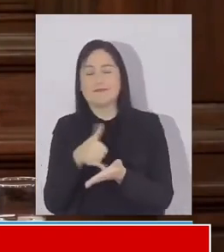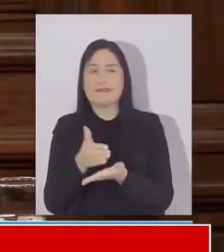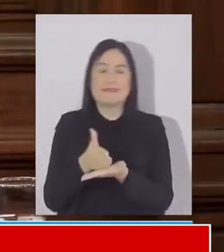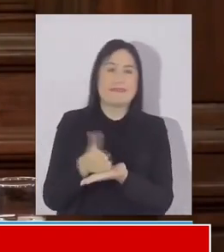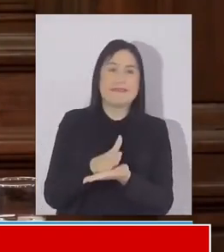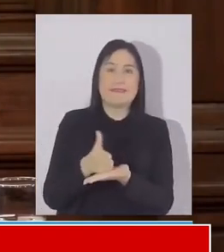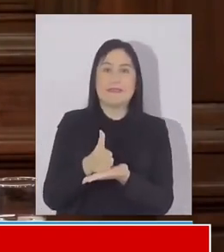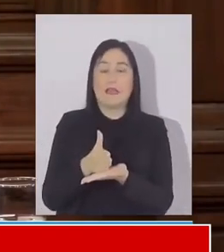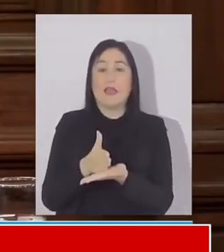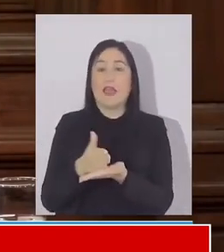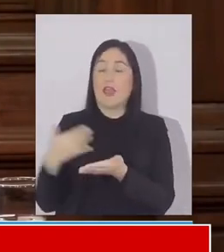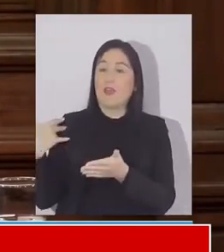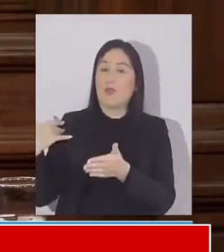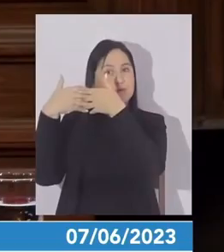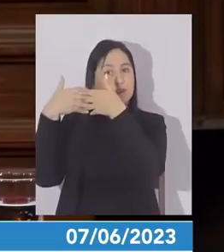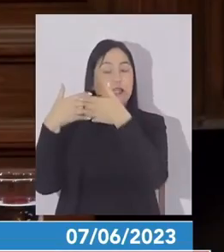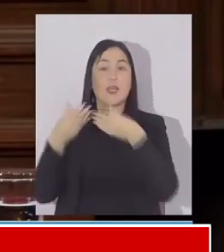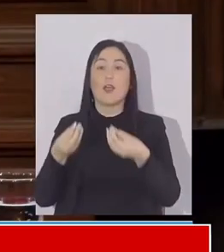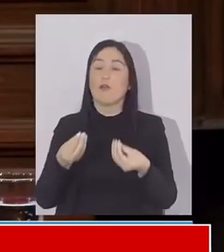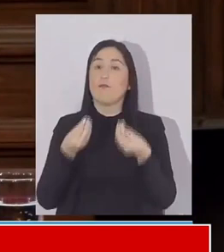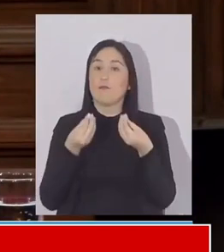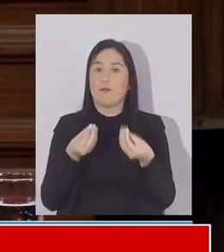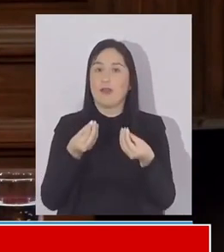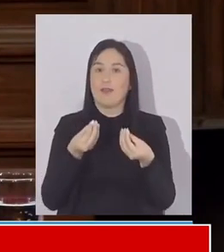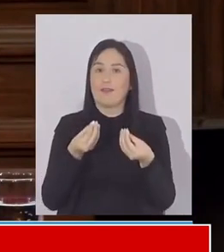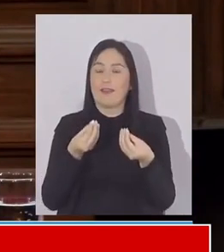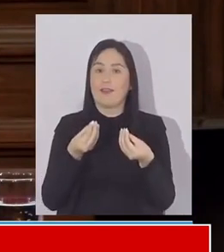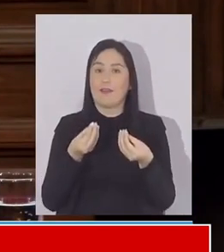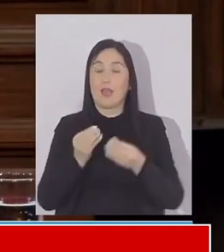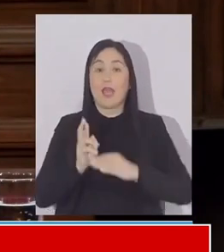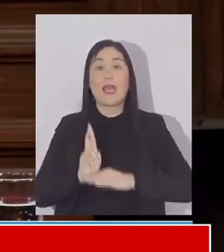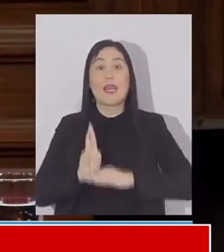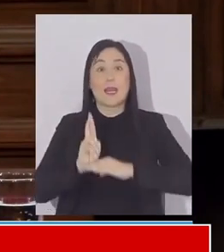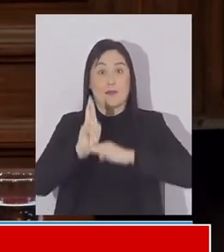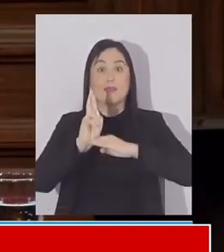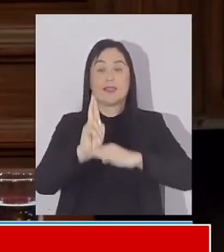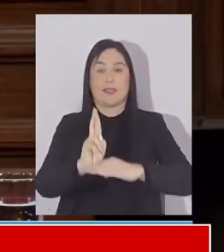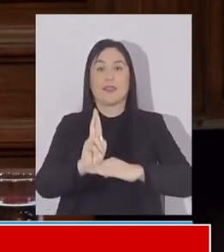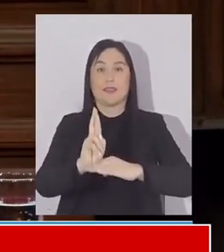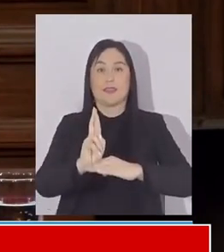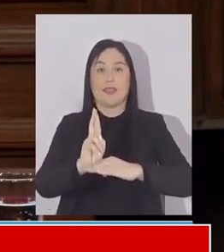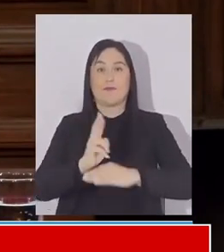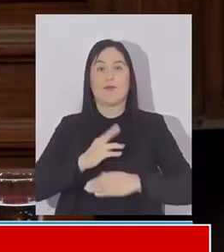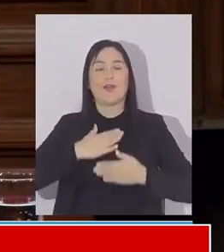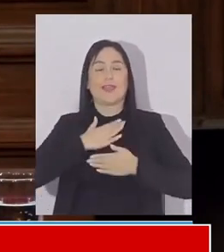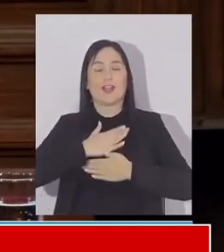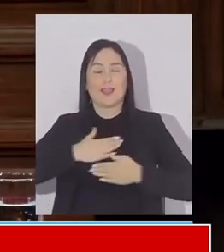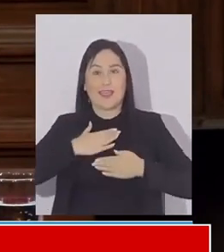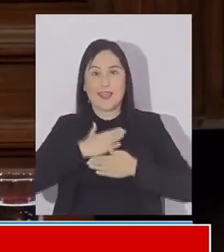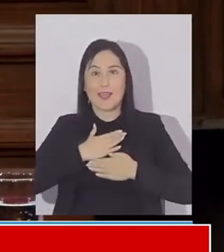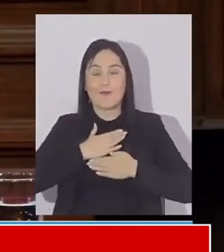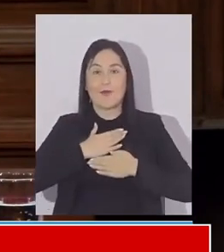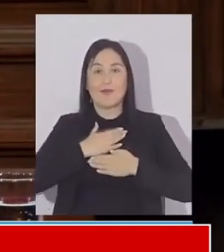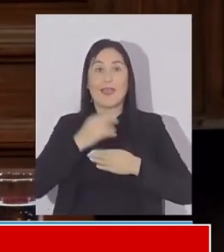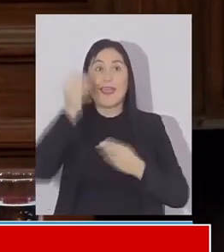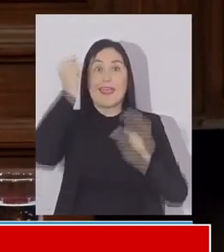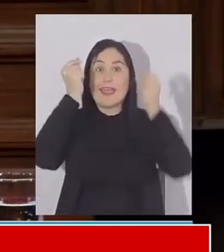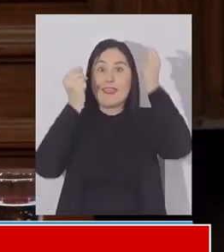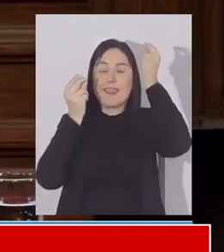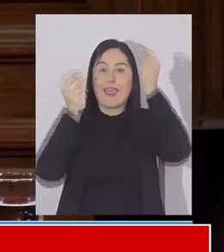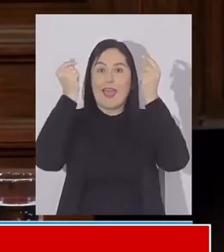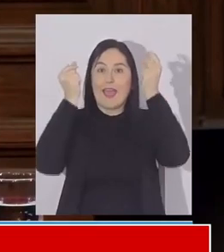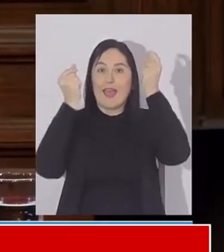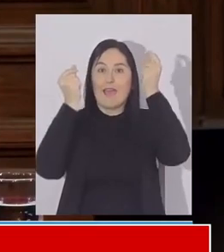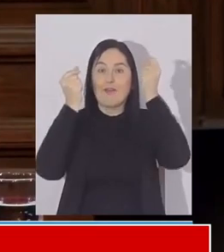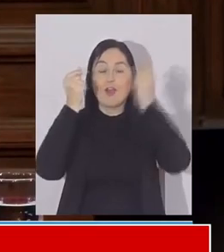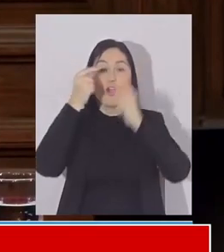nuestro país en los últimos años. Representamos ciertamente anhelos, ideales,